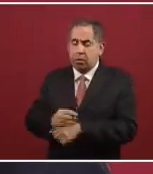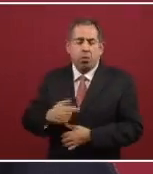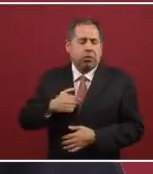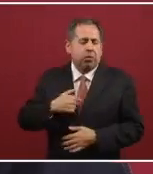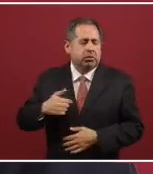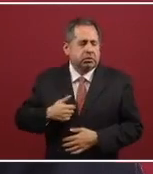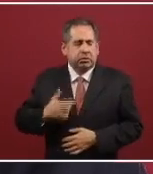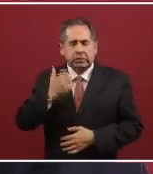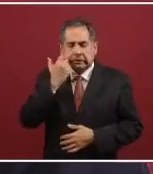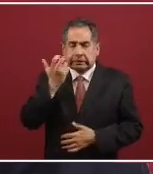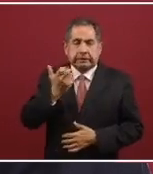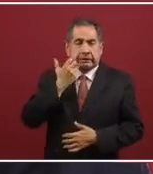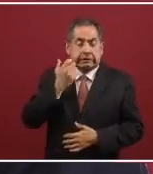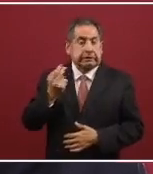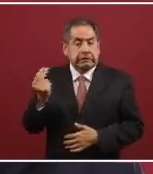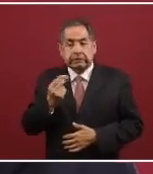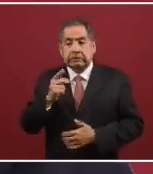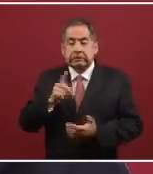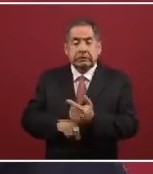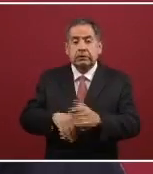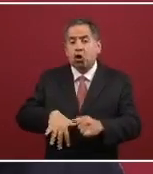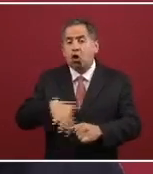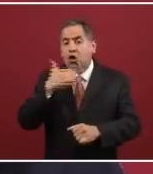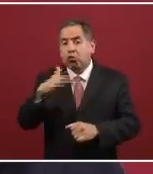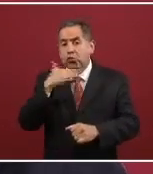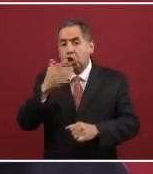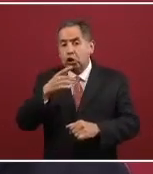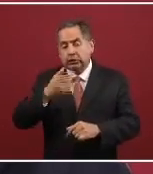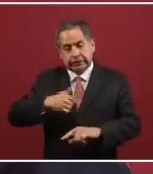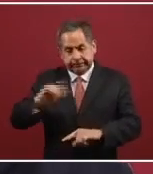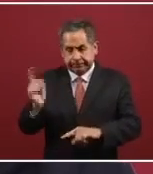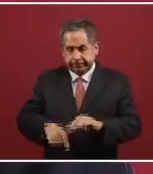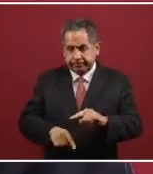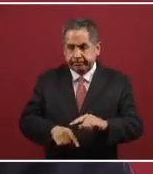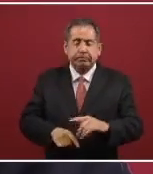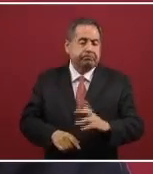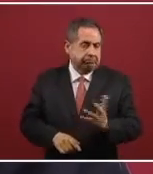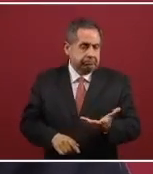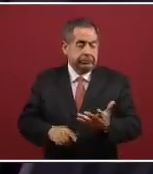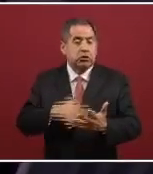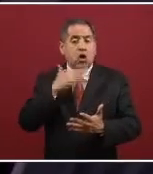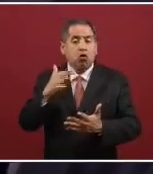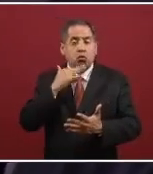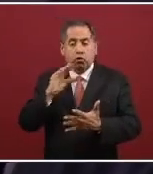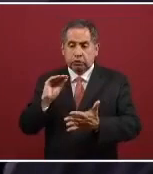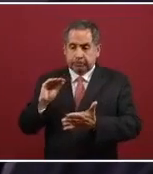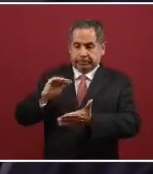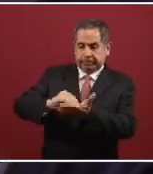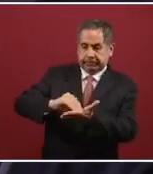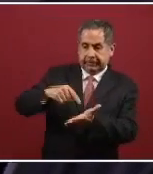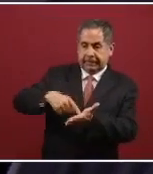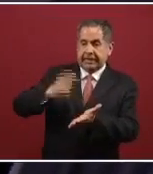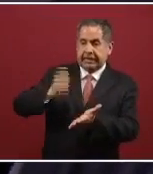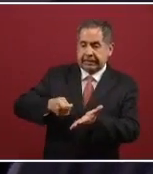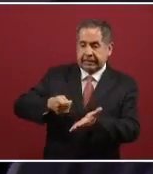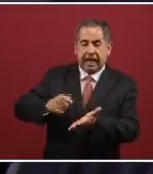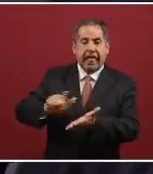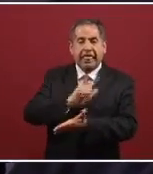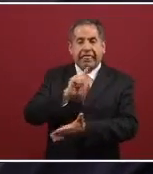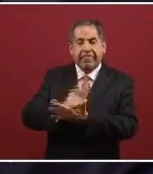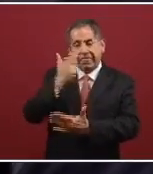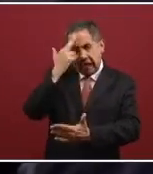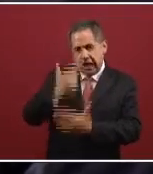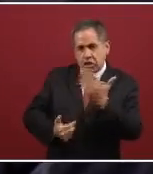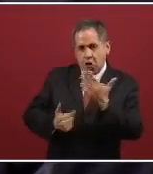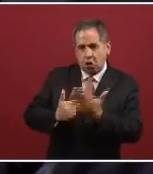interesaba muchísimo que la corrupción se considerara como delito grave, y